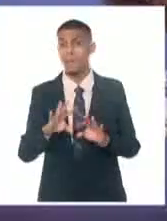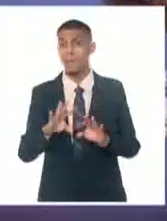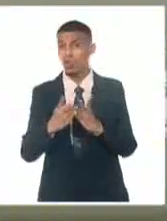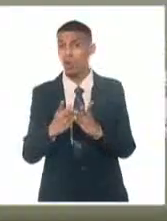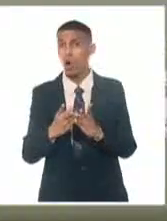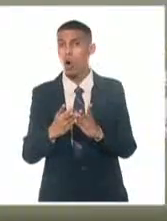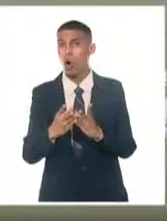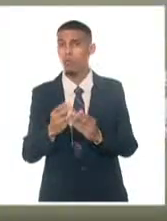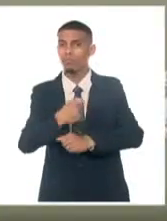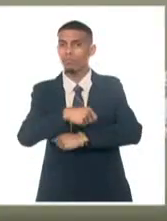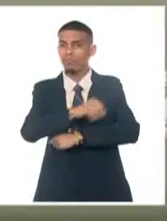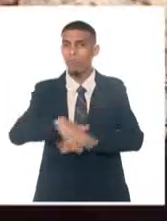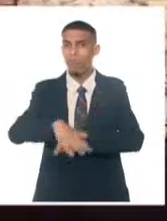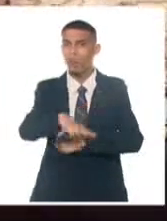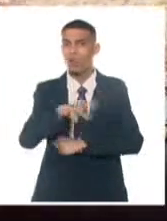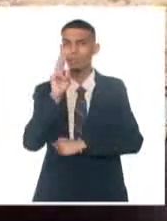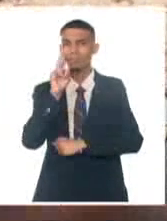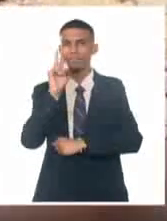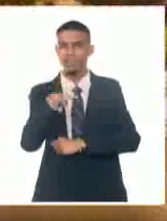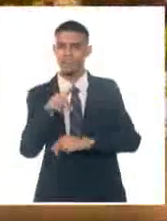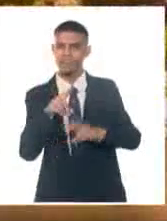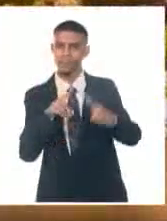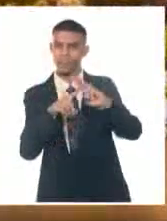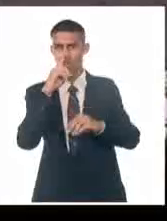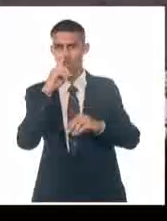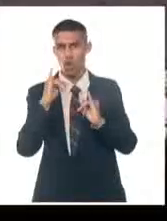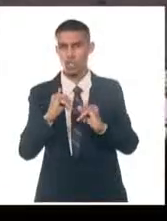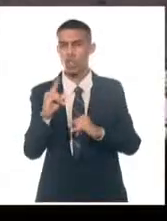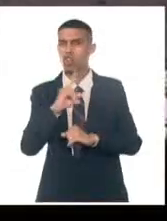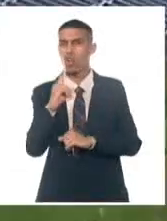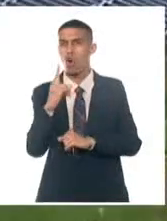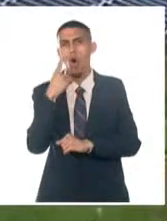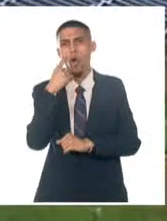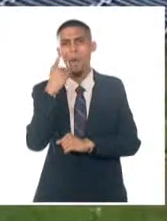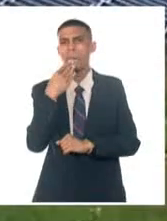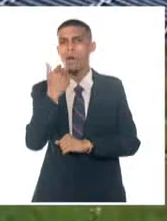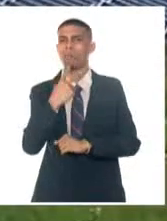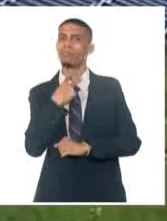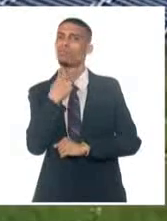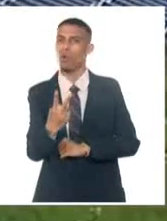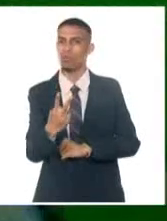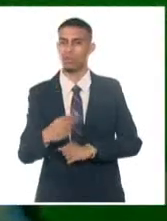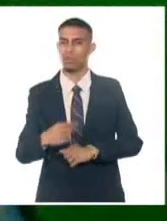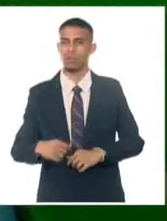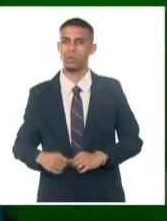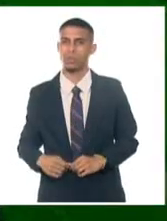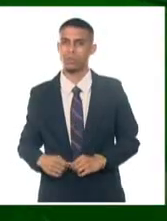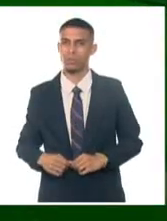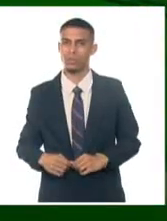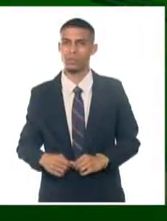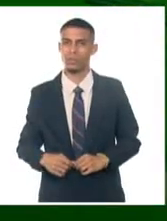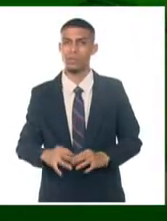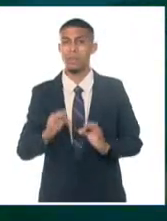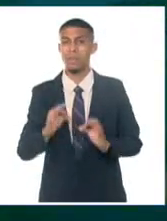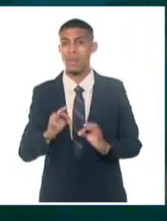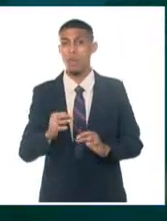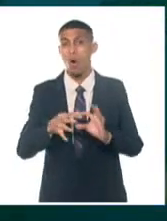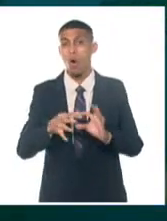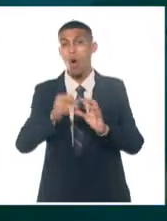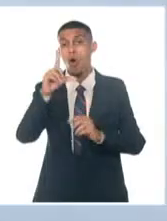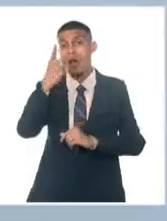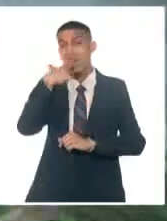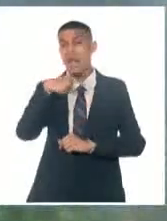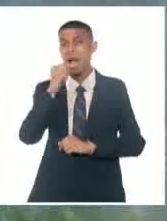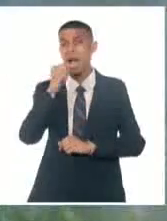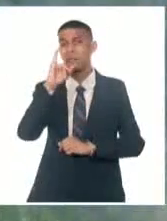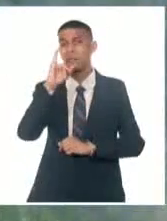el noticiero Nacional de la televisión cubana no reconocer esta voz Gladys Rubio sistema informativo de la